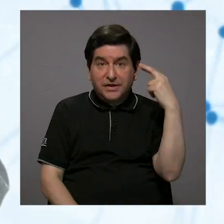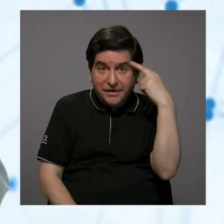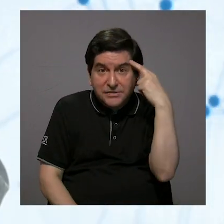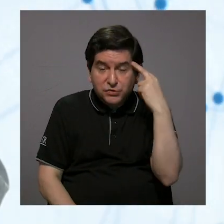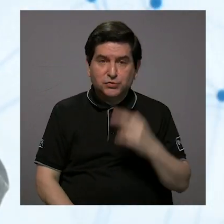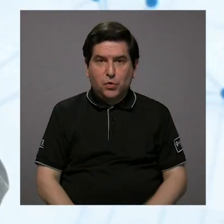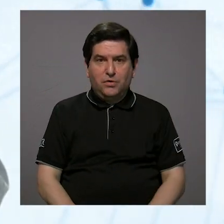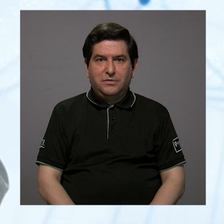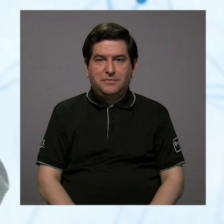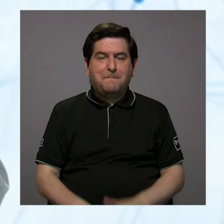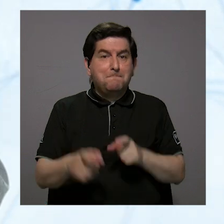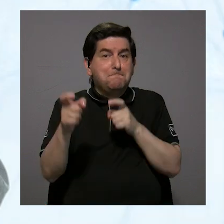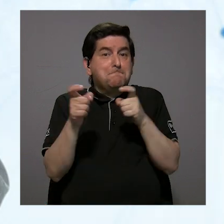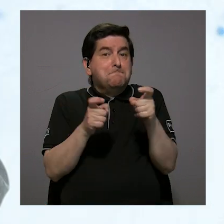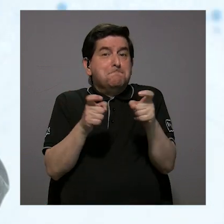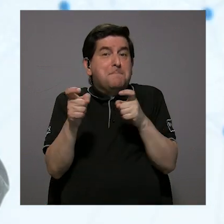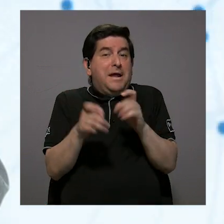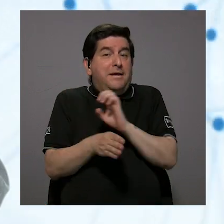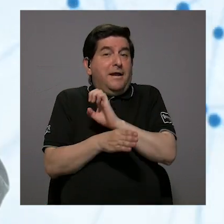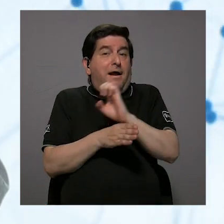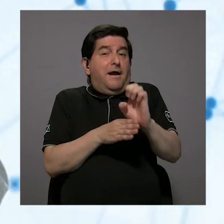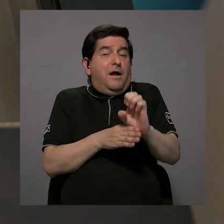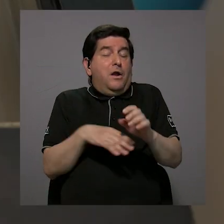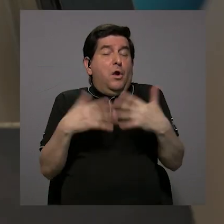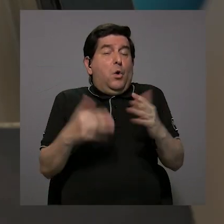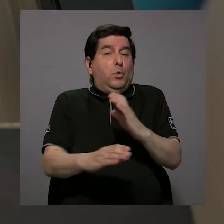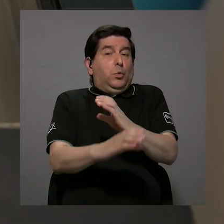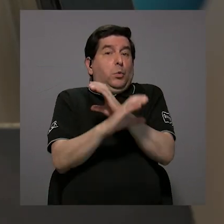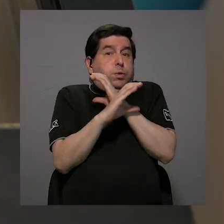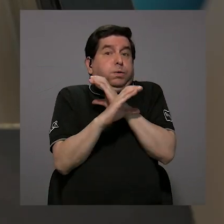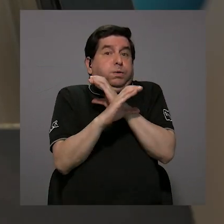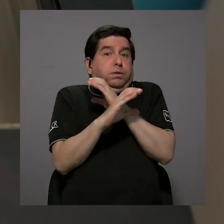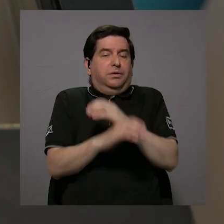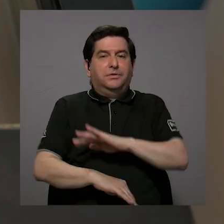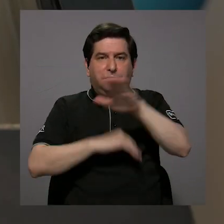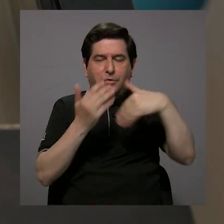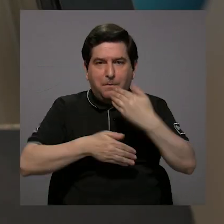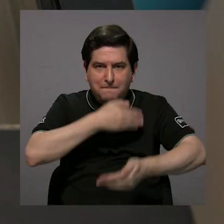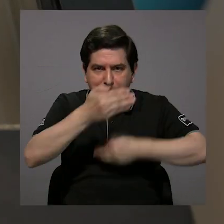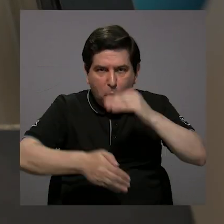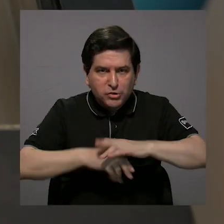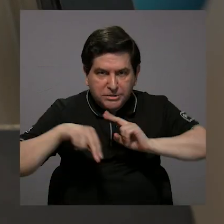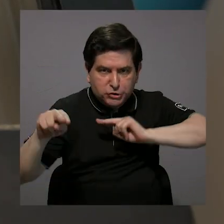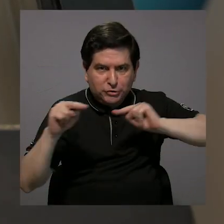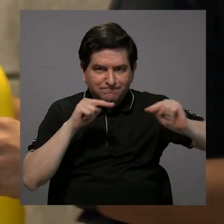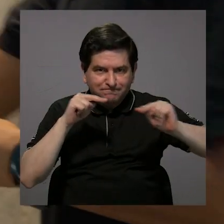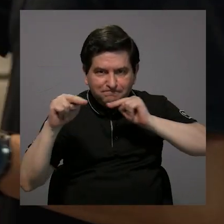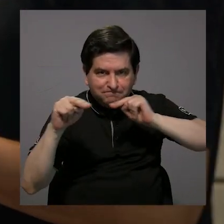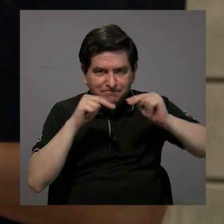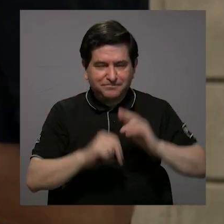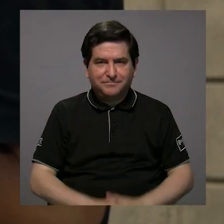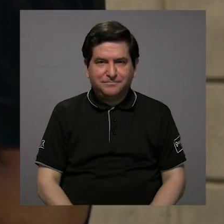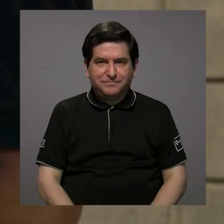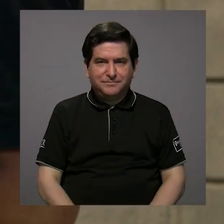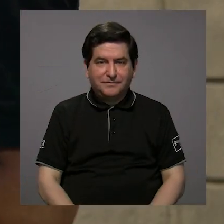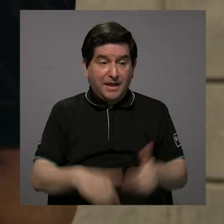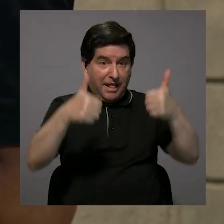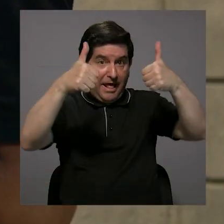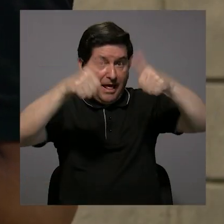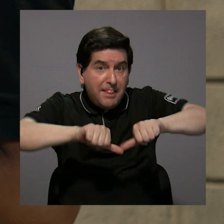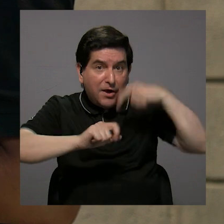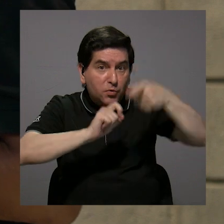esa razón hay que manejarlo éticamente con mucho cuidado. Por ejemplo, todo el proceso de negociación,